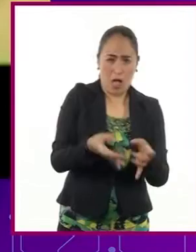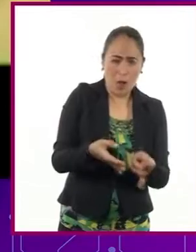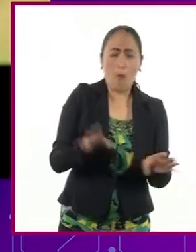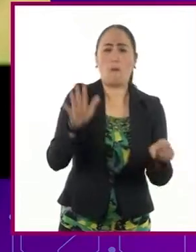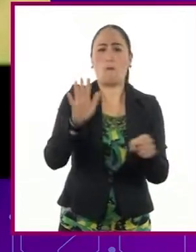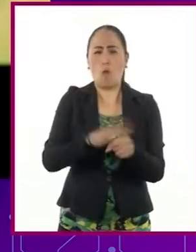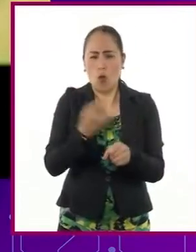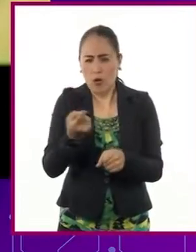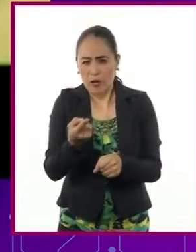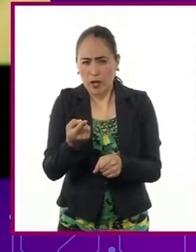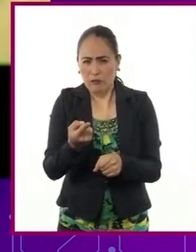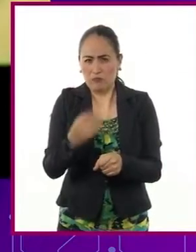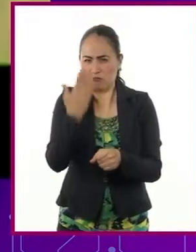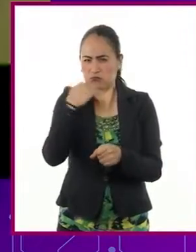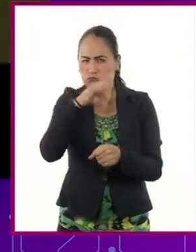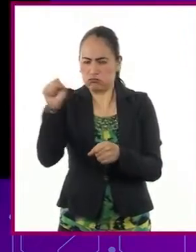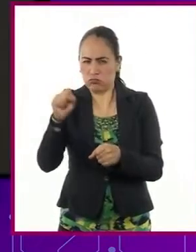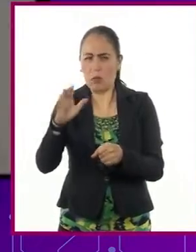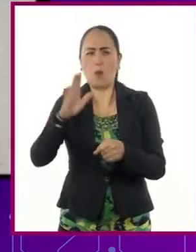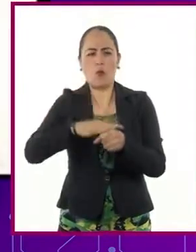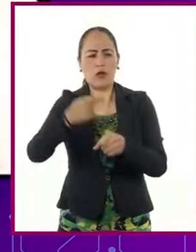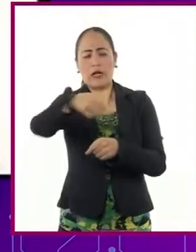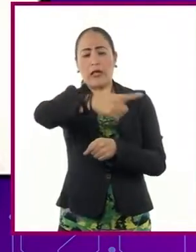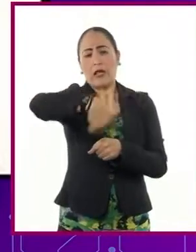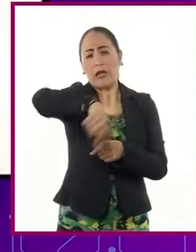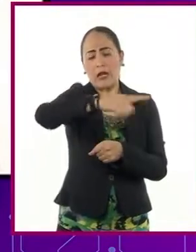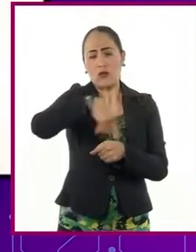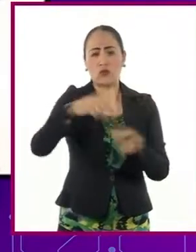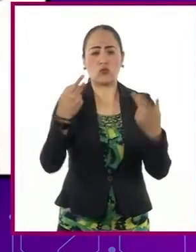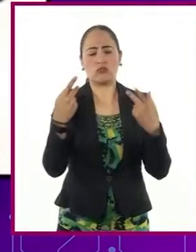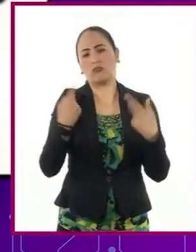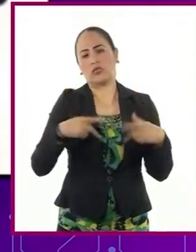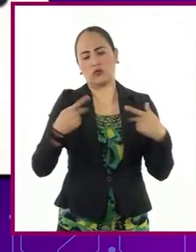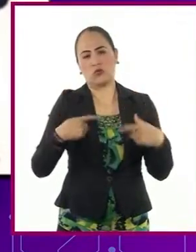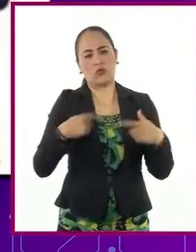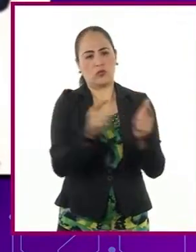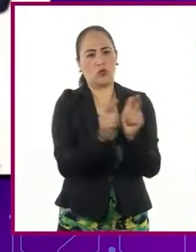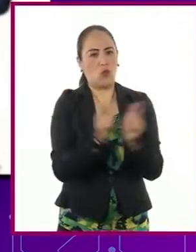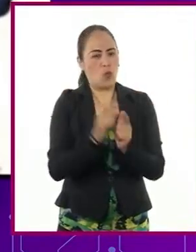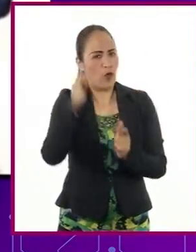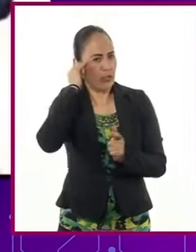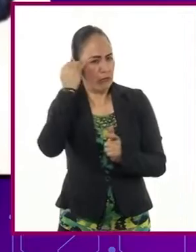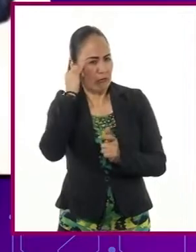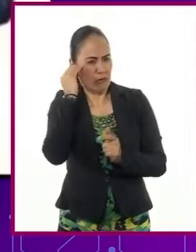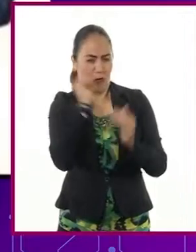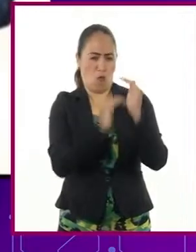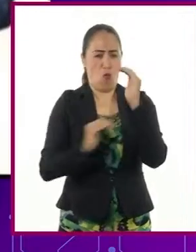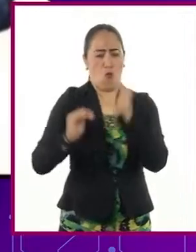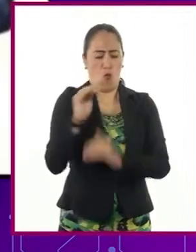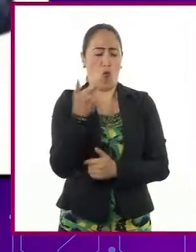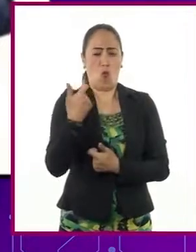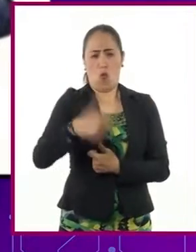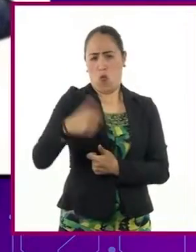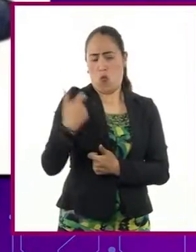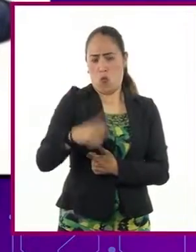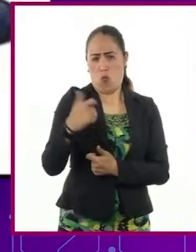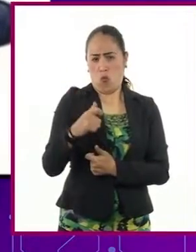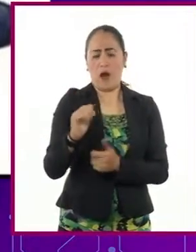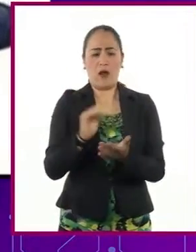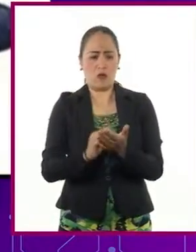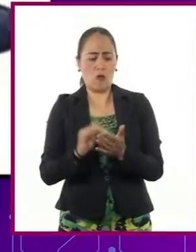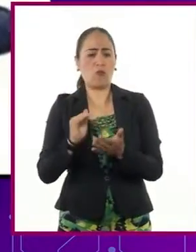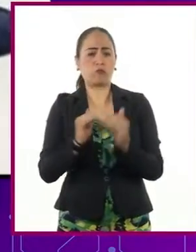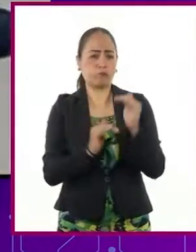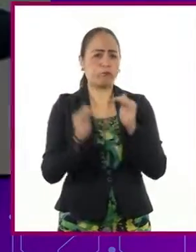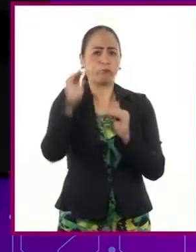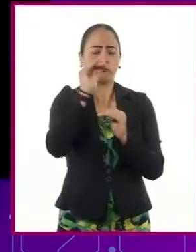se asienta sobre la conservación de la nobleza indígena, que a su vez va a mandar a la masa